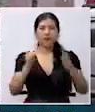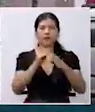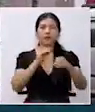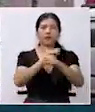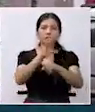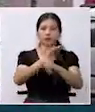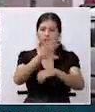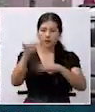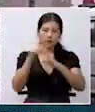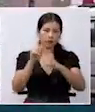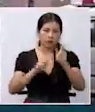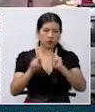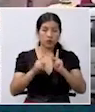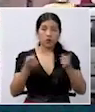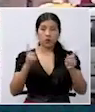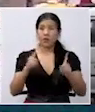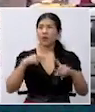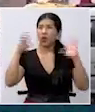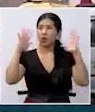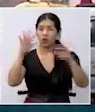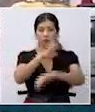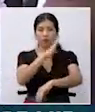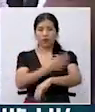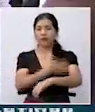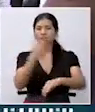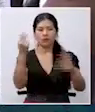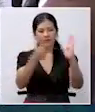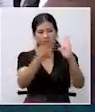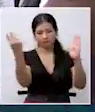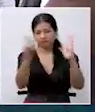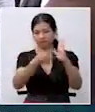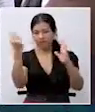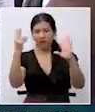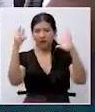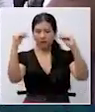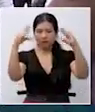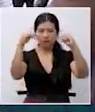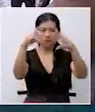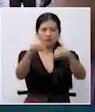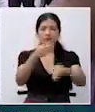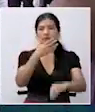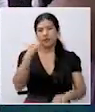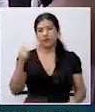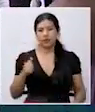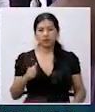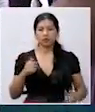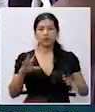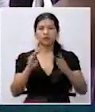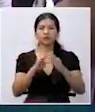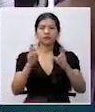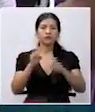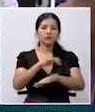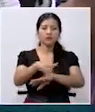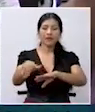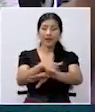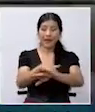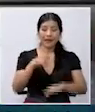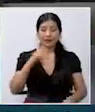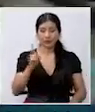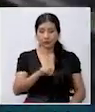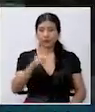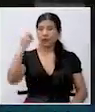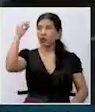las intensas lluvias apagar y desconectar los artefactos electrónicos. En las calles y espacios públicos, alejarse de los